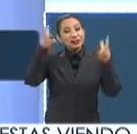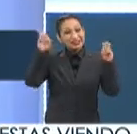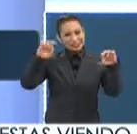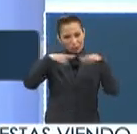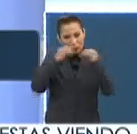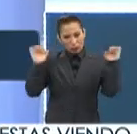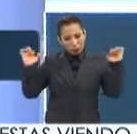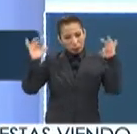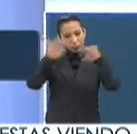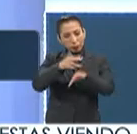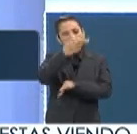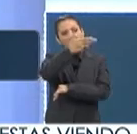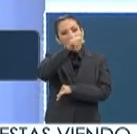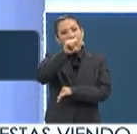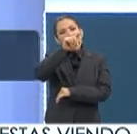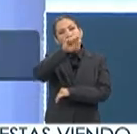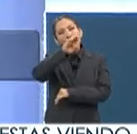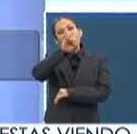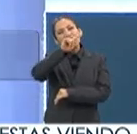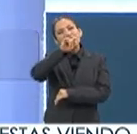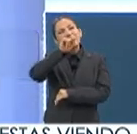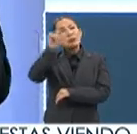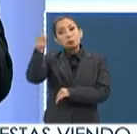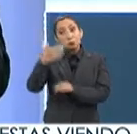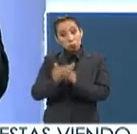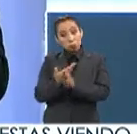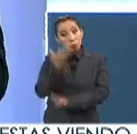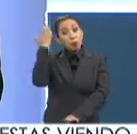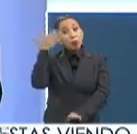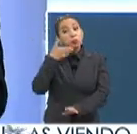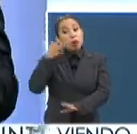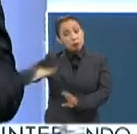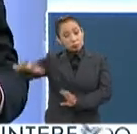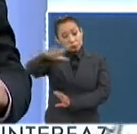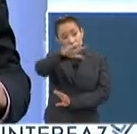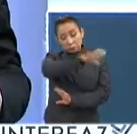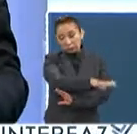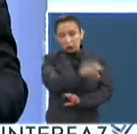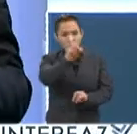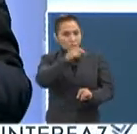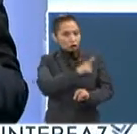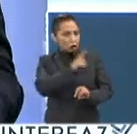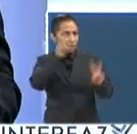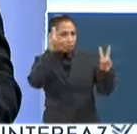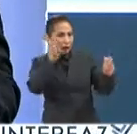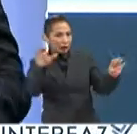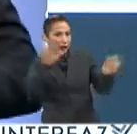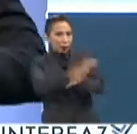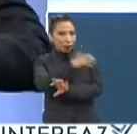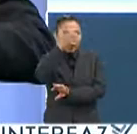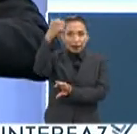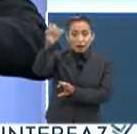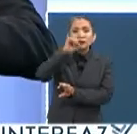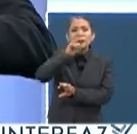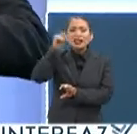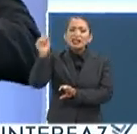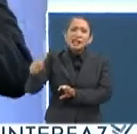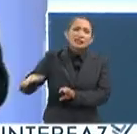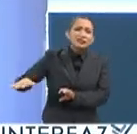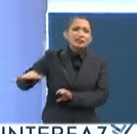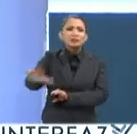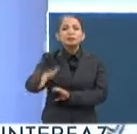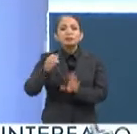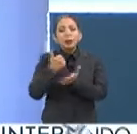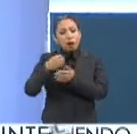un encuentro muy sin generis, muy interesante, muy profundo, que tiene que ver con muchas aristas, no solo en los asuntos del cambio climático, sino como también